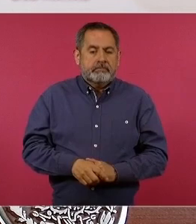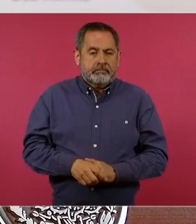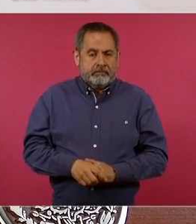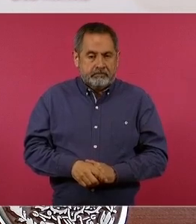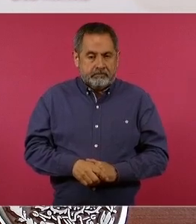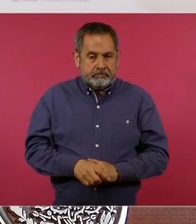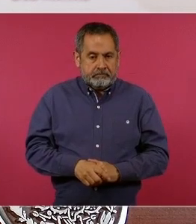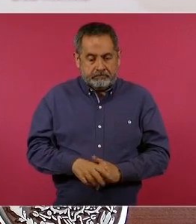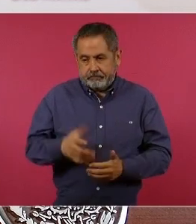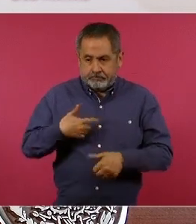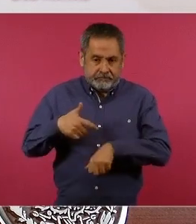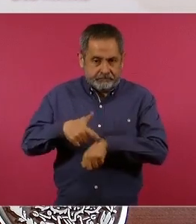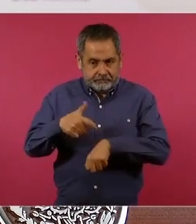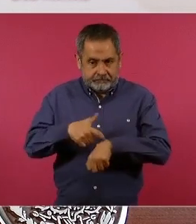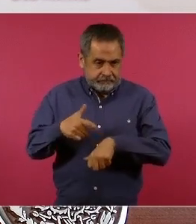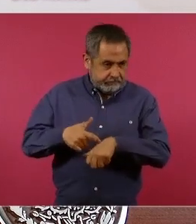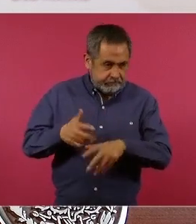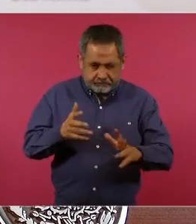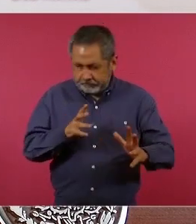viendo los tiempos,